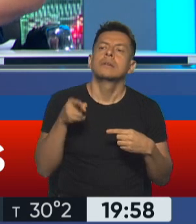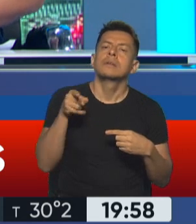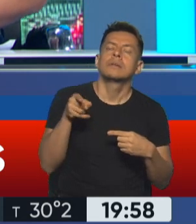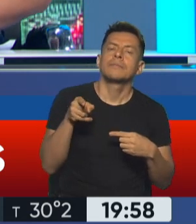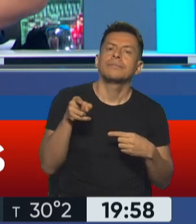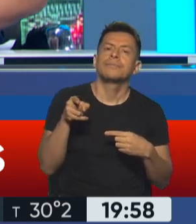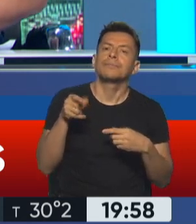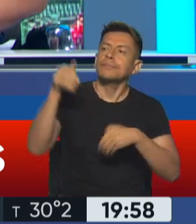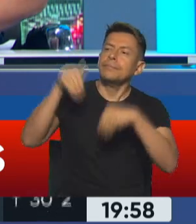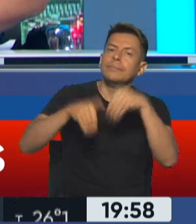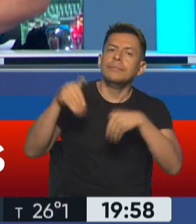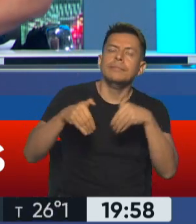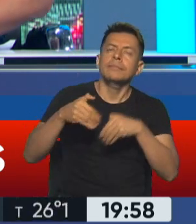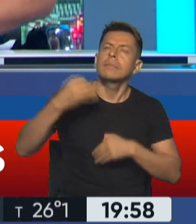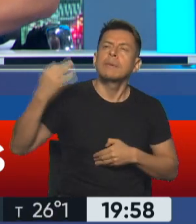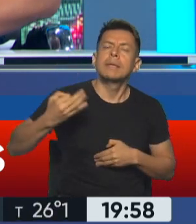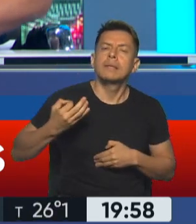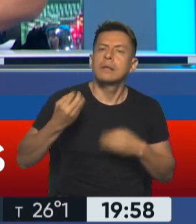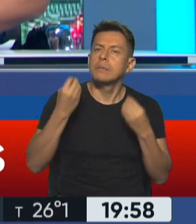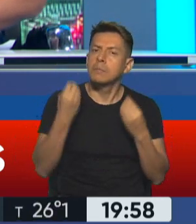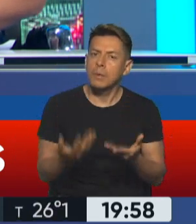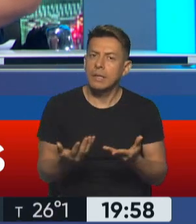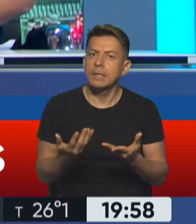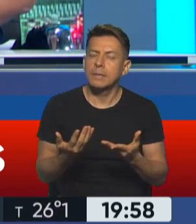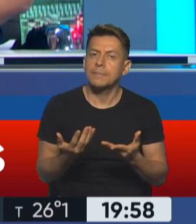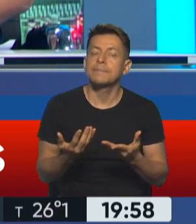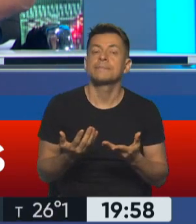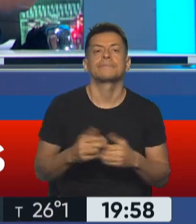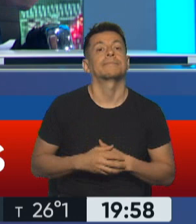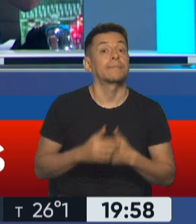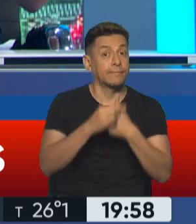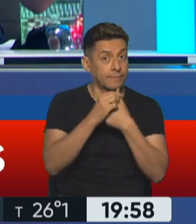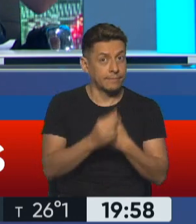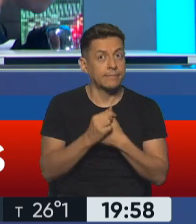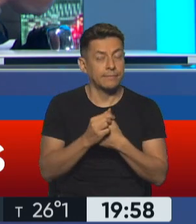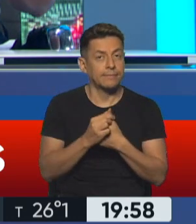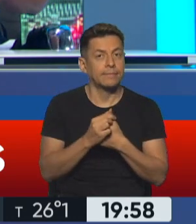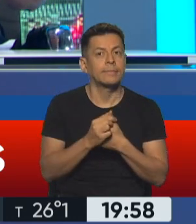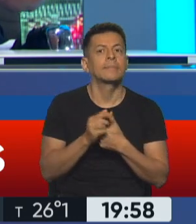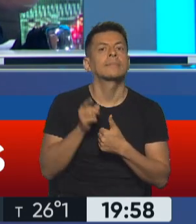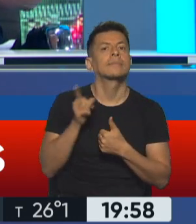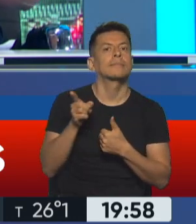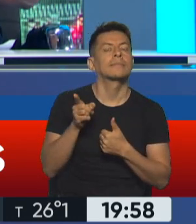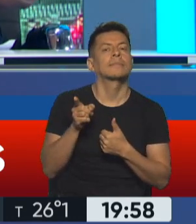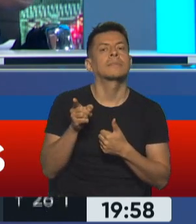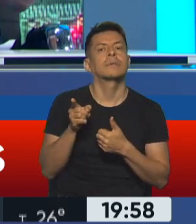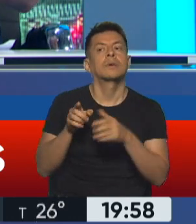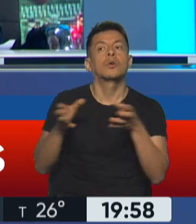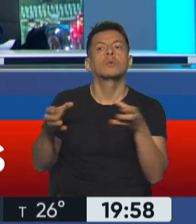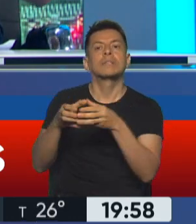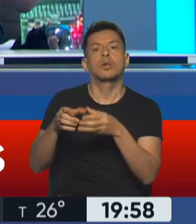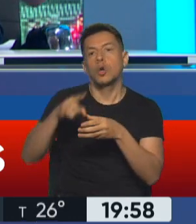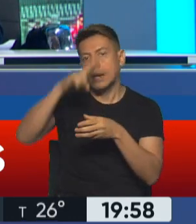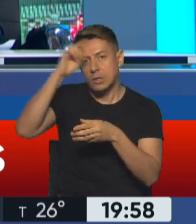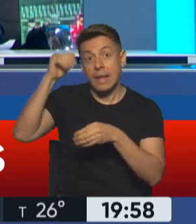particular esta elección regional? Bueno, en primer lugar, que había habido un recambio del Consejo Nacional Electoral, es decir, de